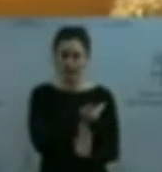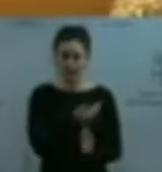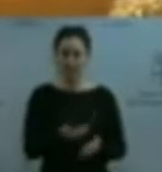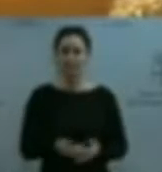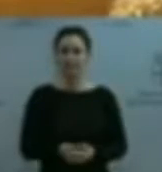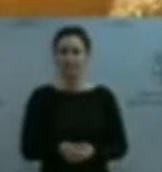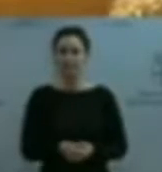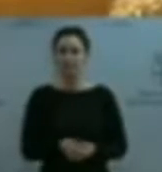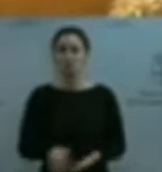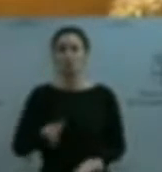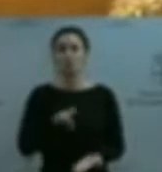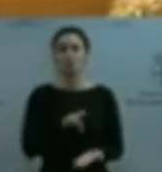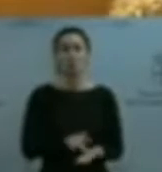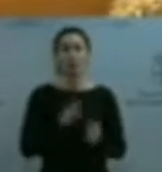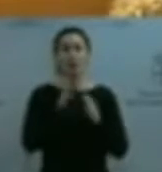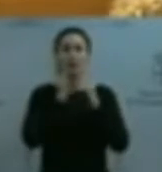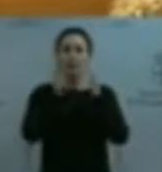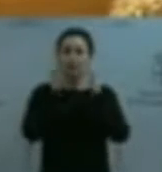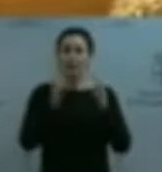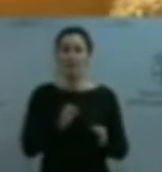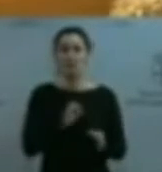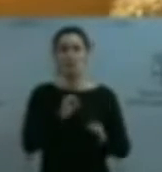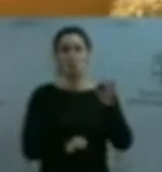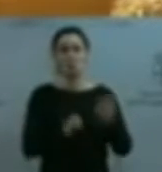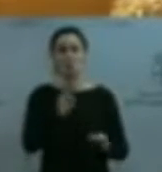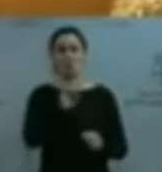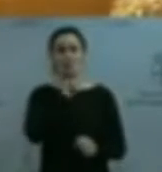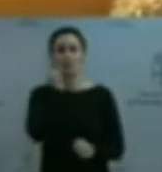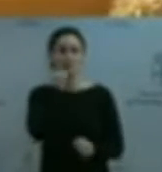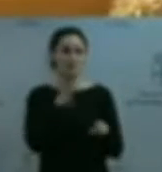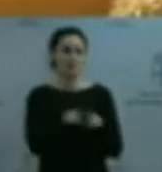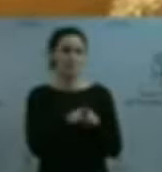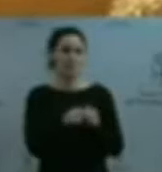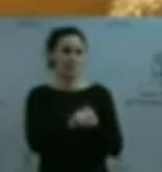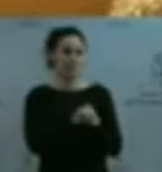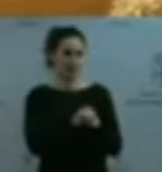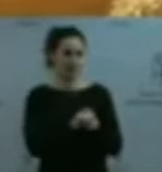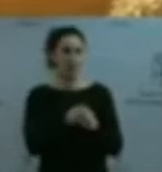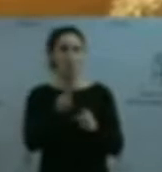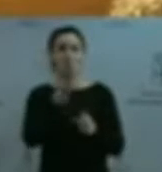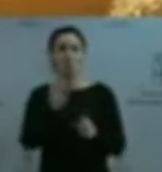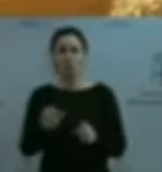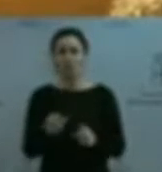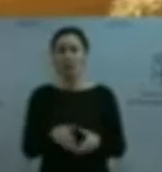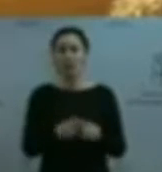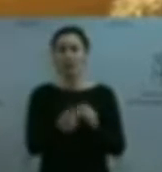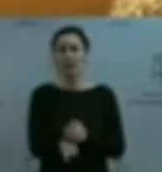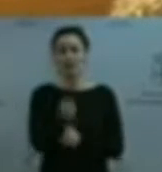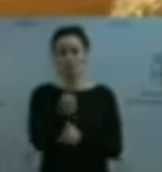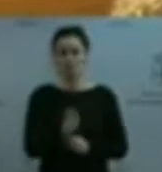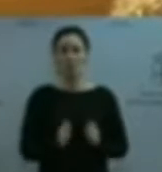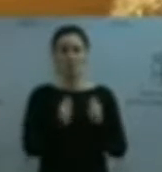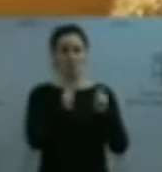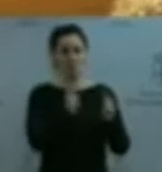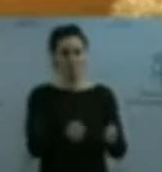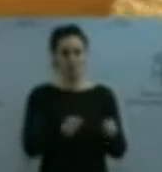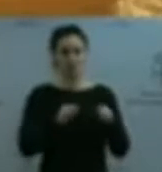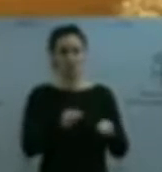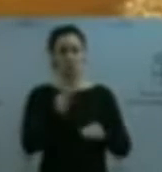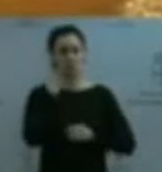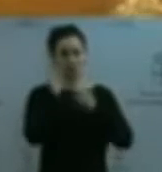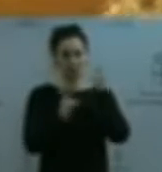hubo reclamaciones amistosas por parte de la UTE de Puerto de Gijón, la concesionaria de esas actividades que usted mencionaba, realizadas